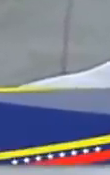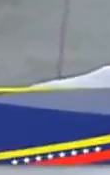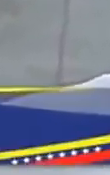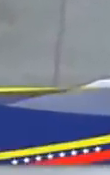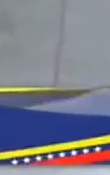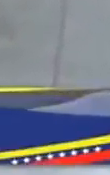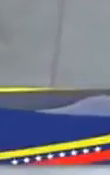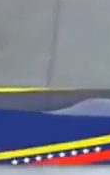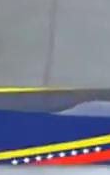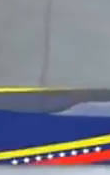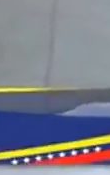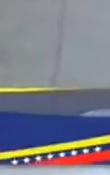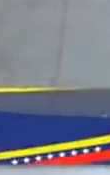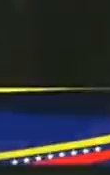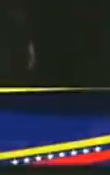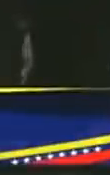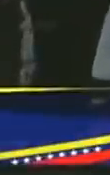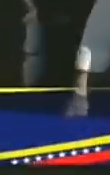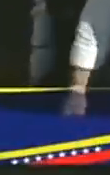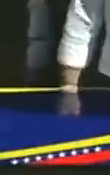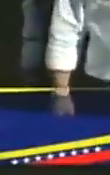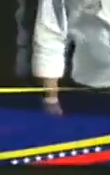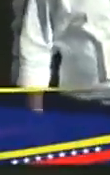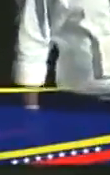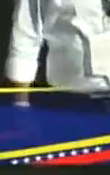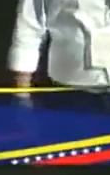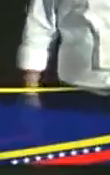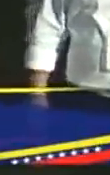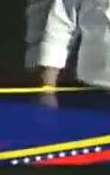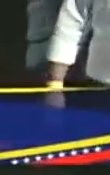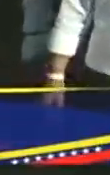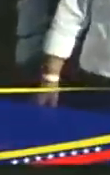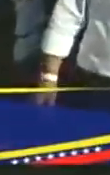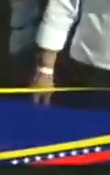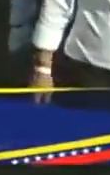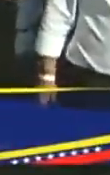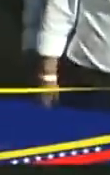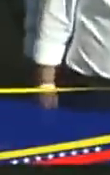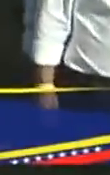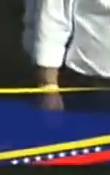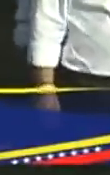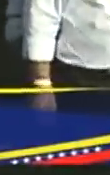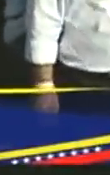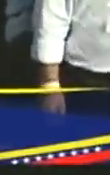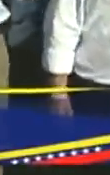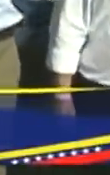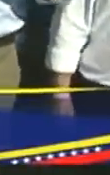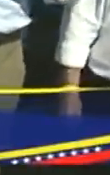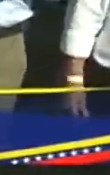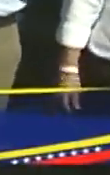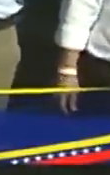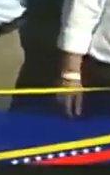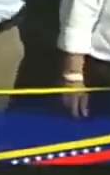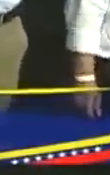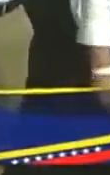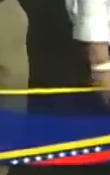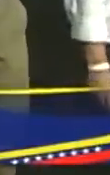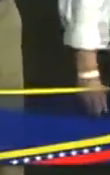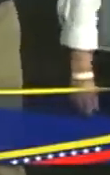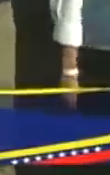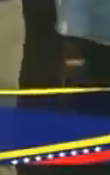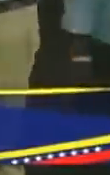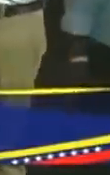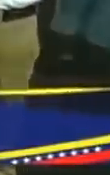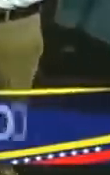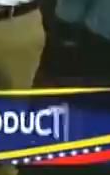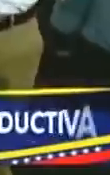comercial, el sector gastronómico. Aquí en la feria vamos a tener varios chefs de cocina internacional, de alta cocina, mostrándole al público todos